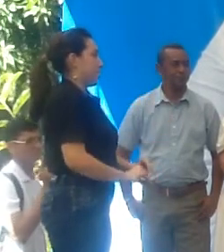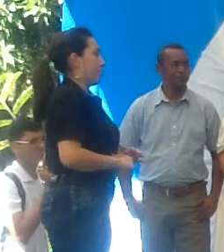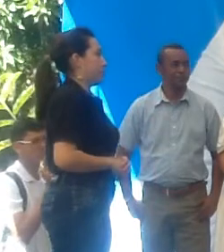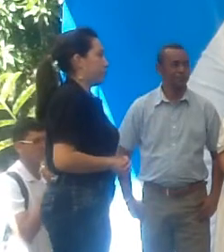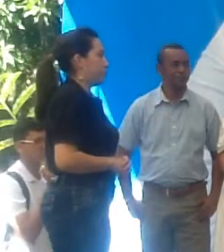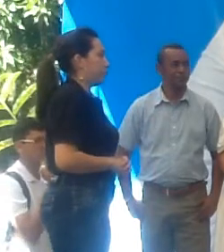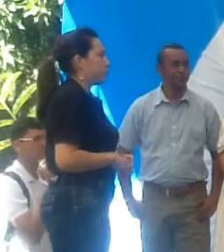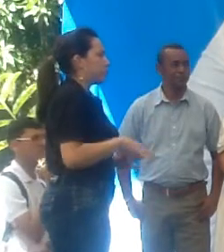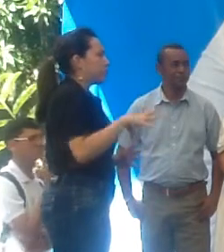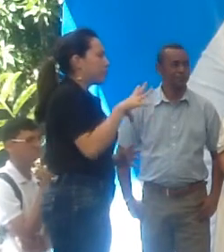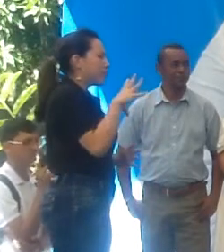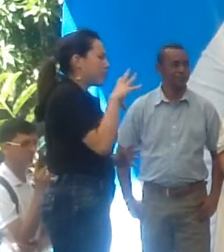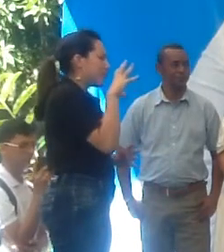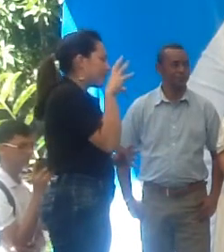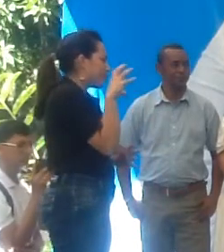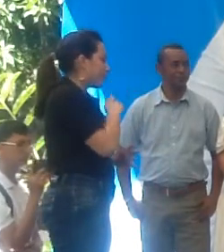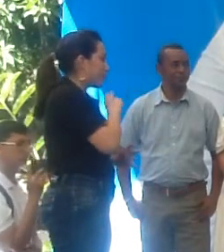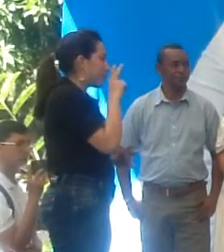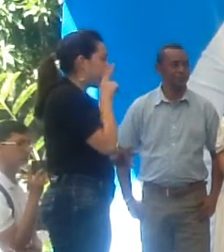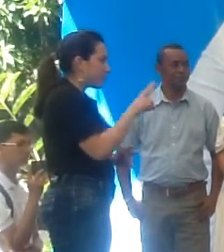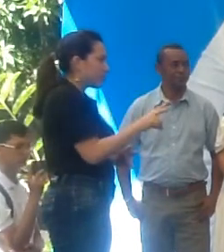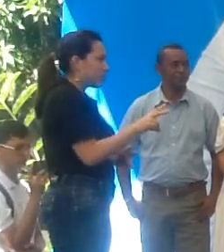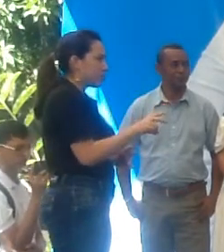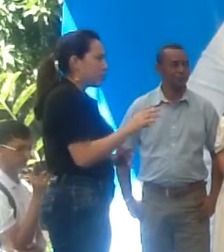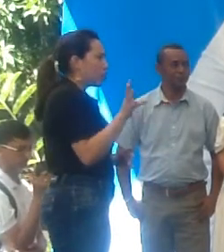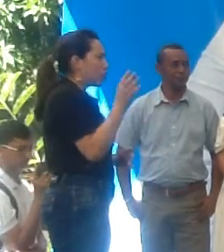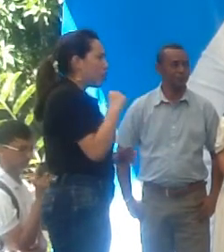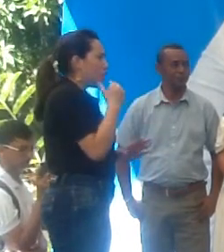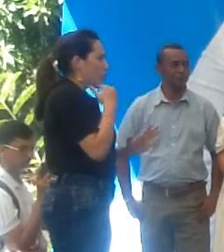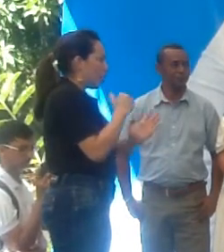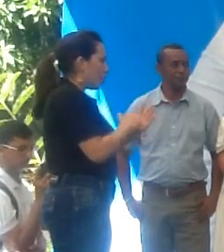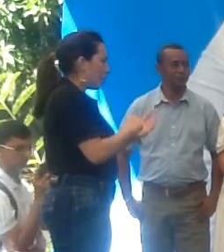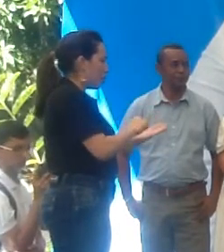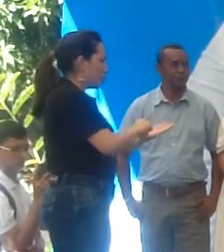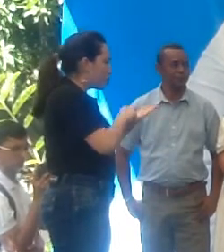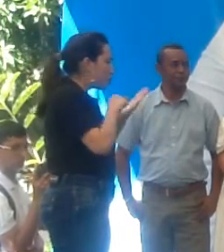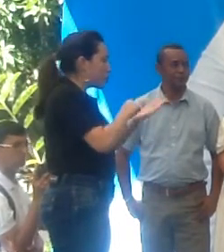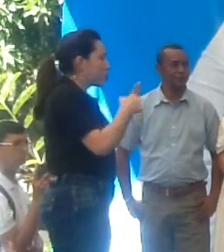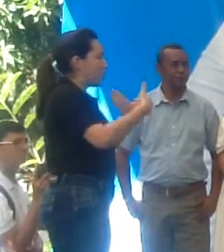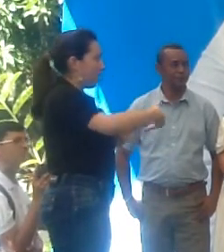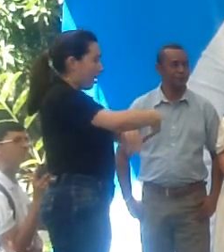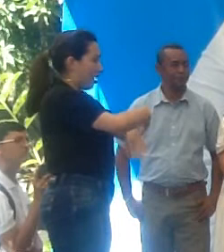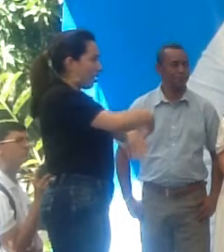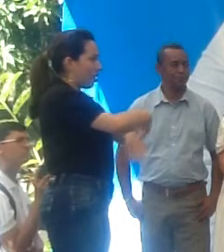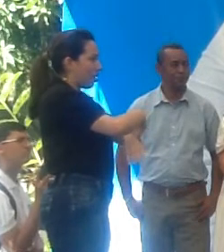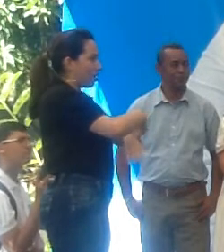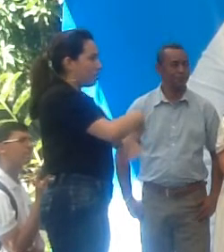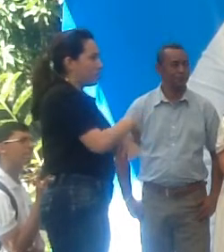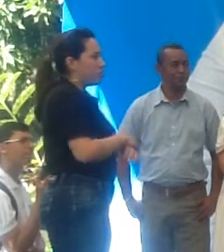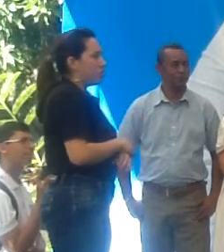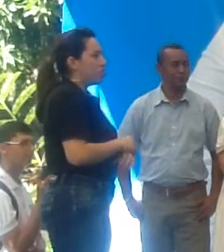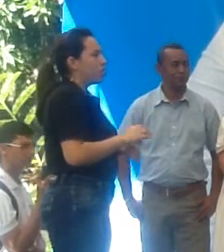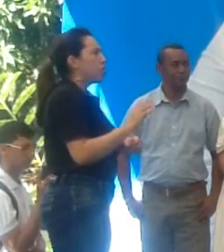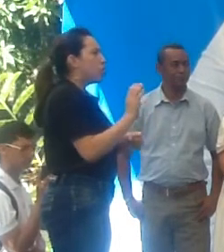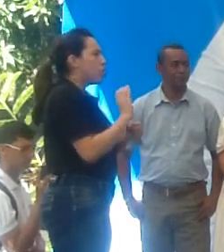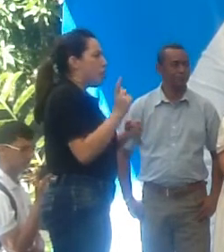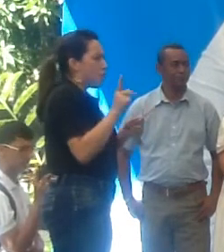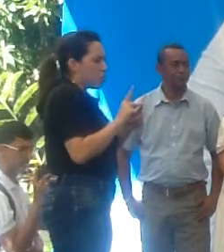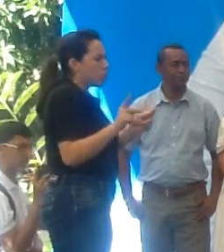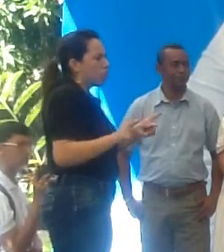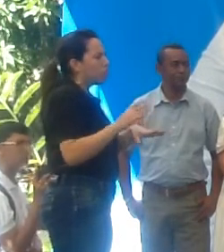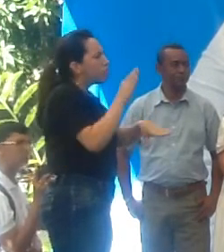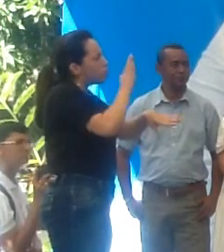Y es triste ver, y me he encontrado con todos los ejemplos del mundo en la calle, de ciudadanos que se me acercan y me dicen,